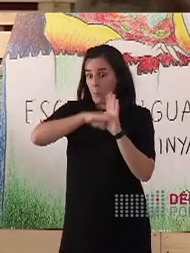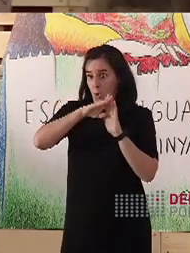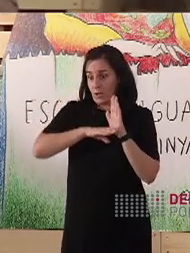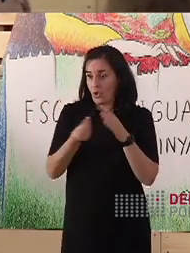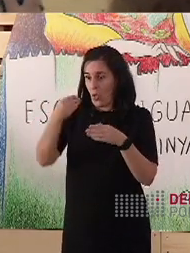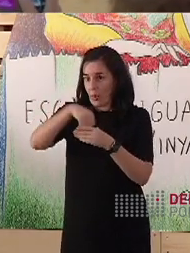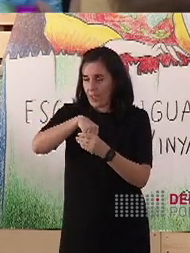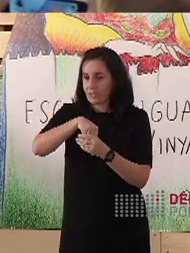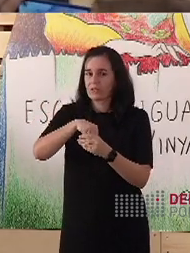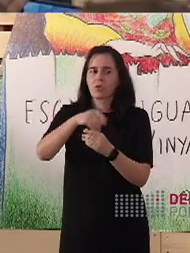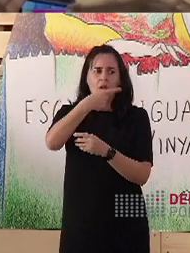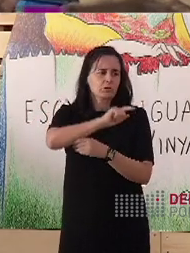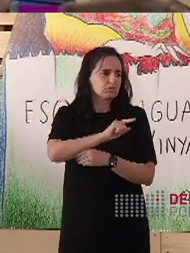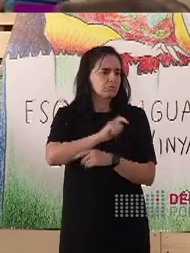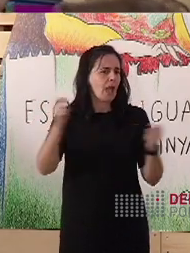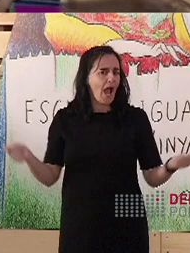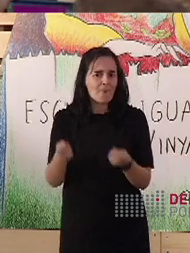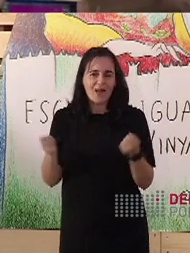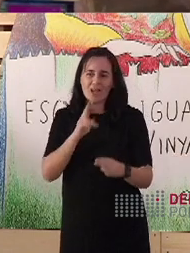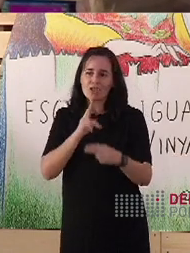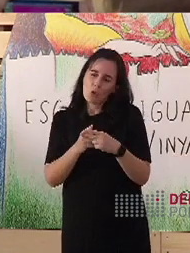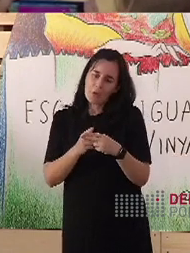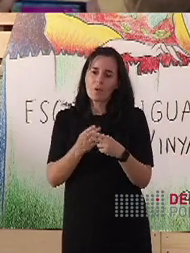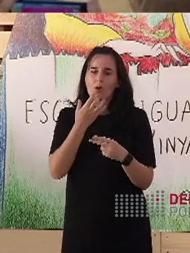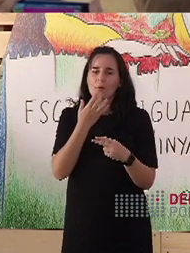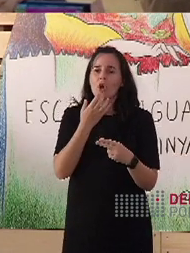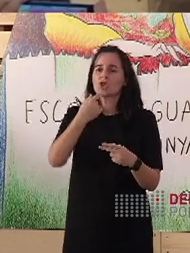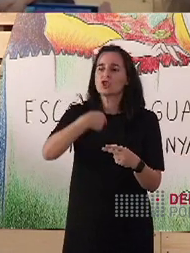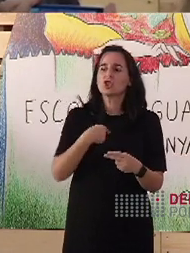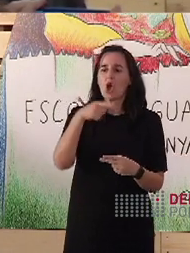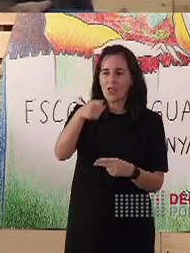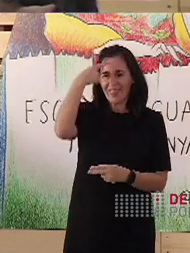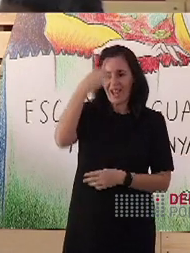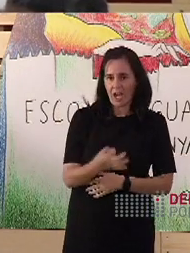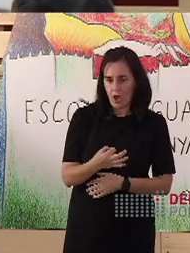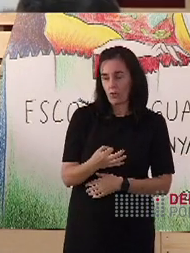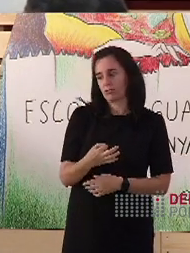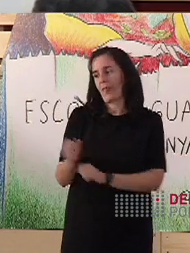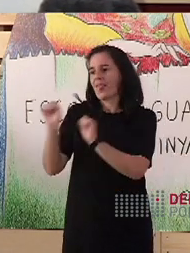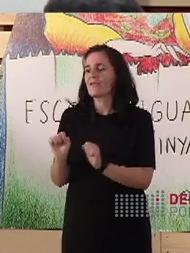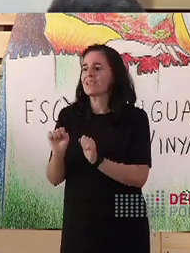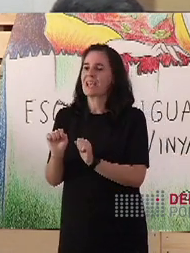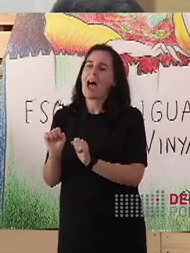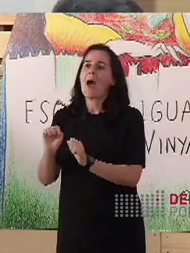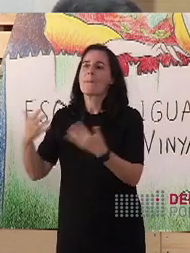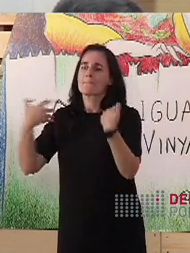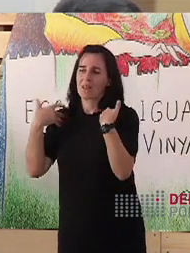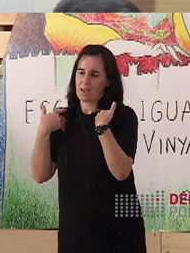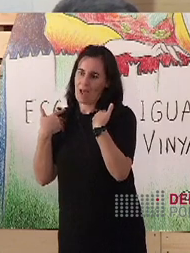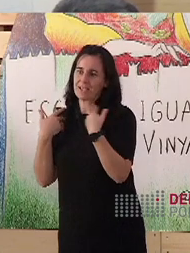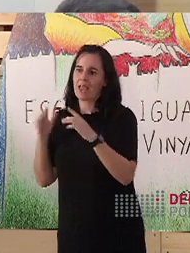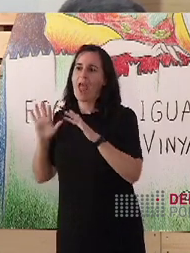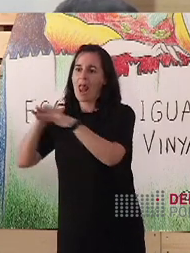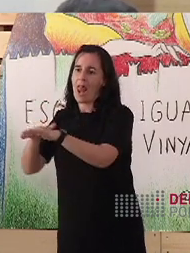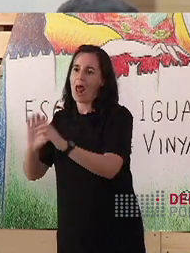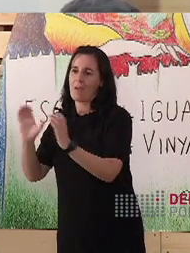teñen feito campañas como Yo te creo, na defensa da vítima da manada, Hola putero, que sinala